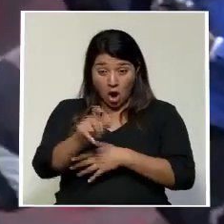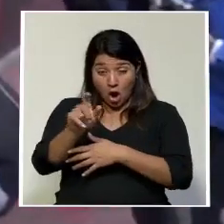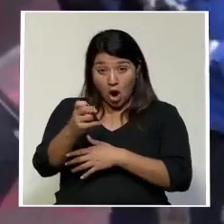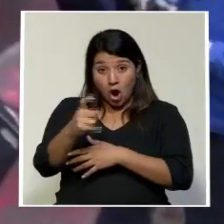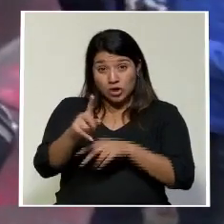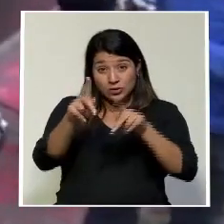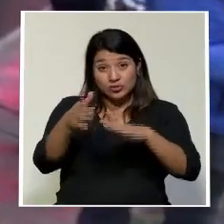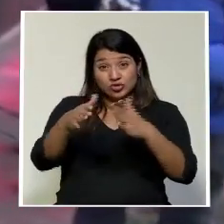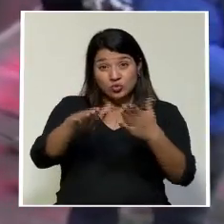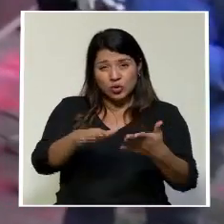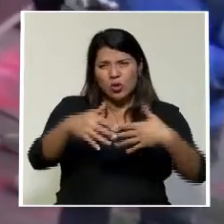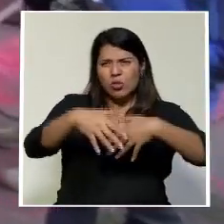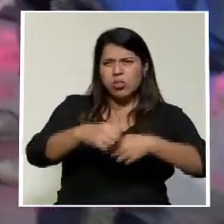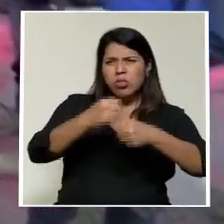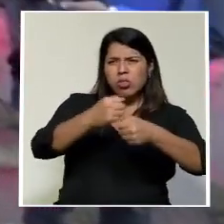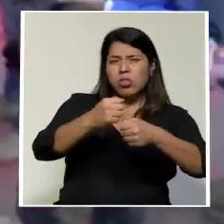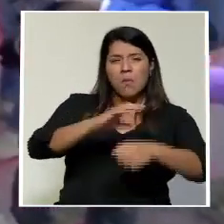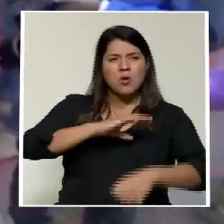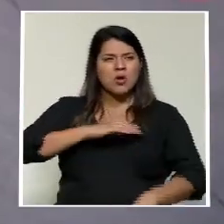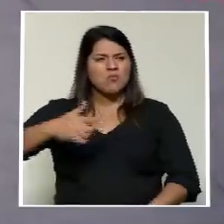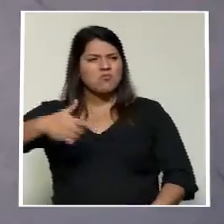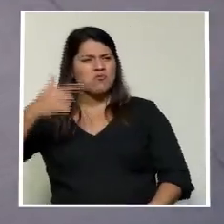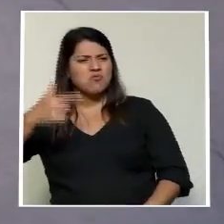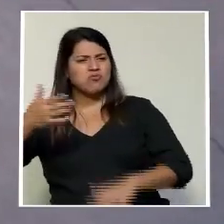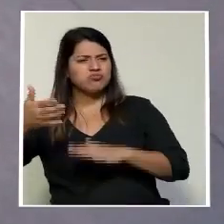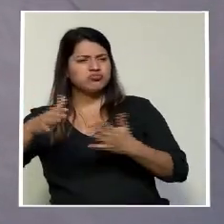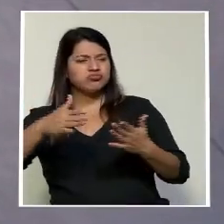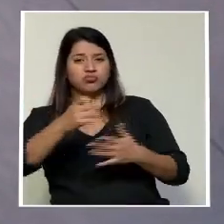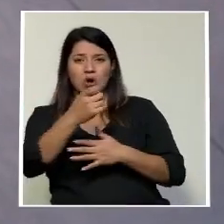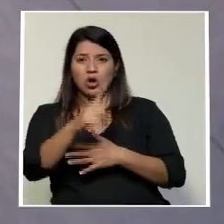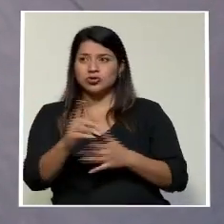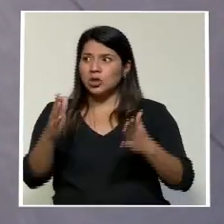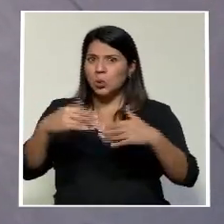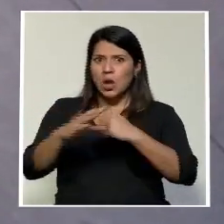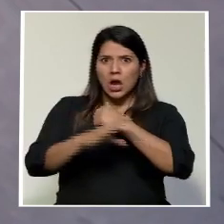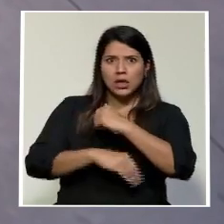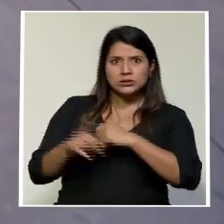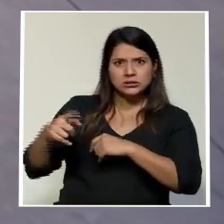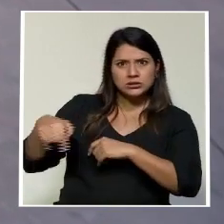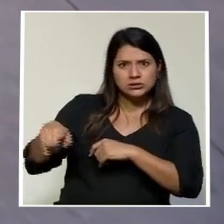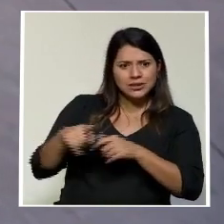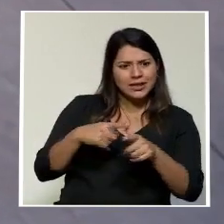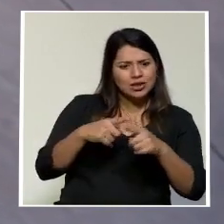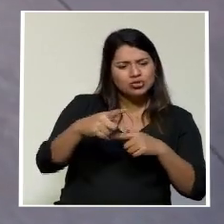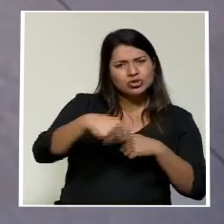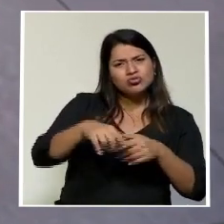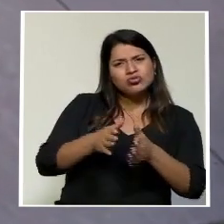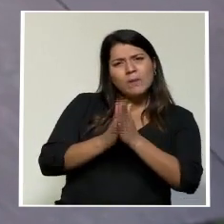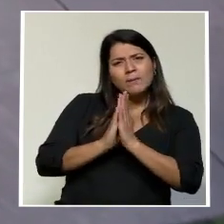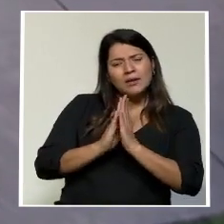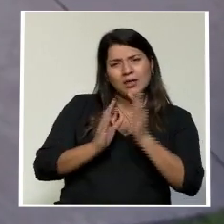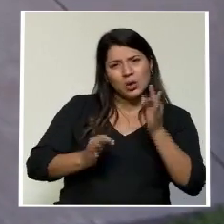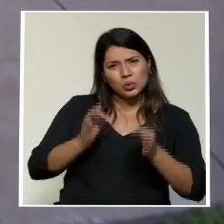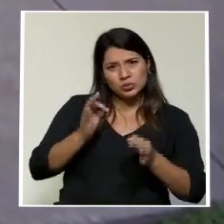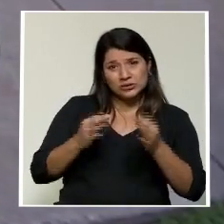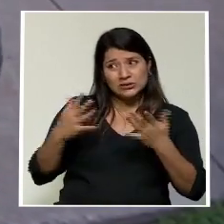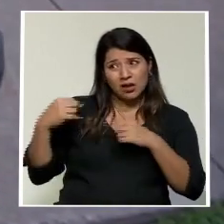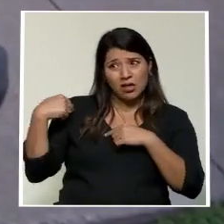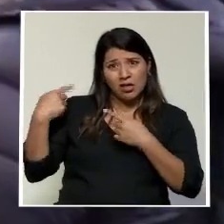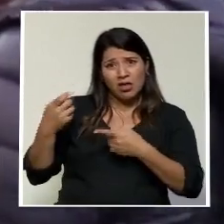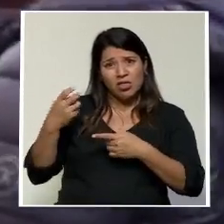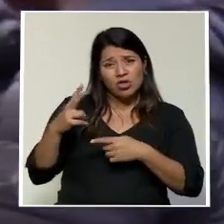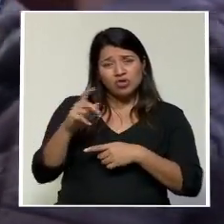protestas contra la brutalidad policial se manifestaron el jueves en Bogotá clamando justicia han pasado 12 meses y